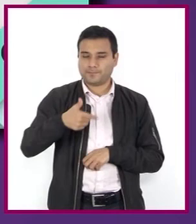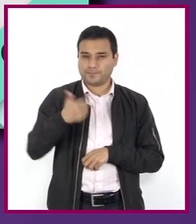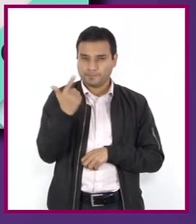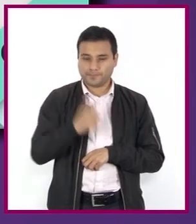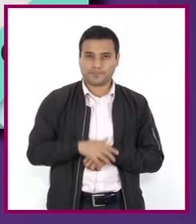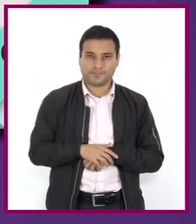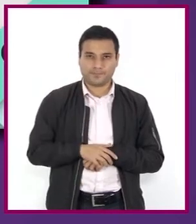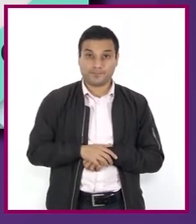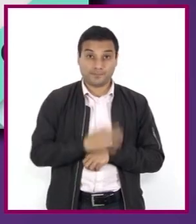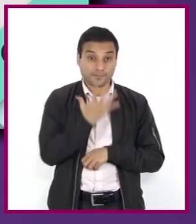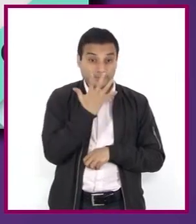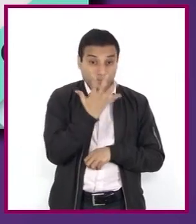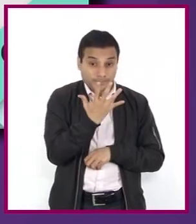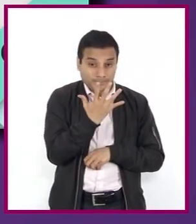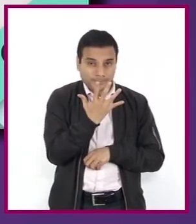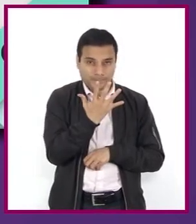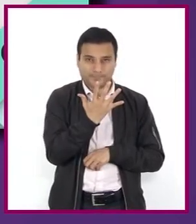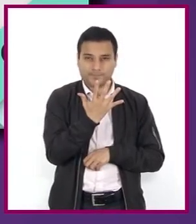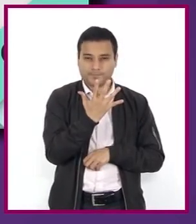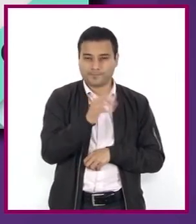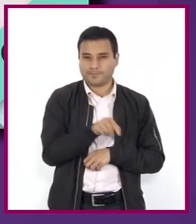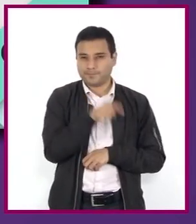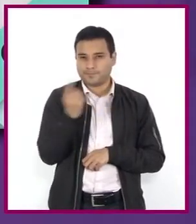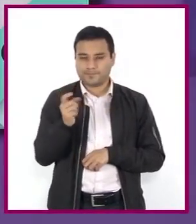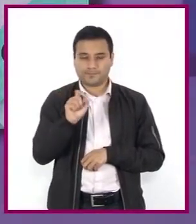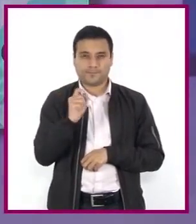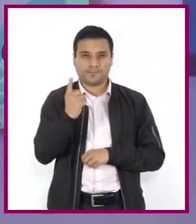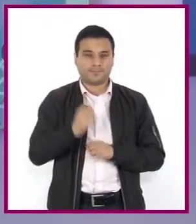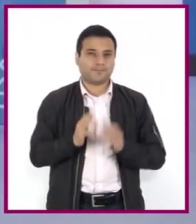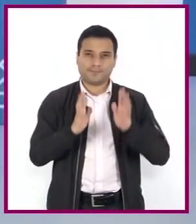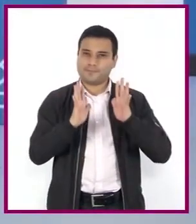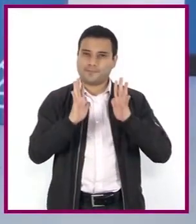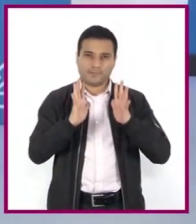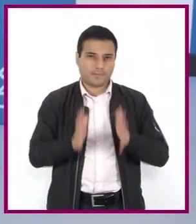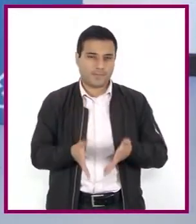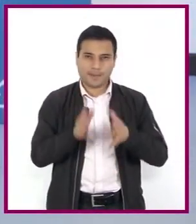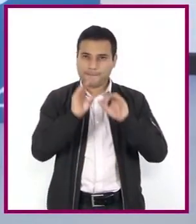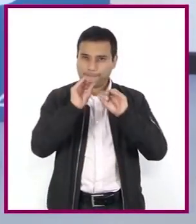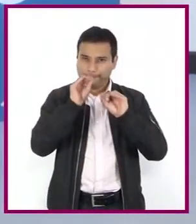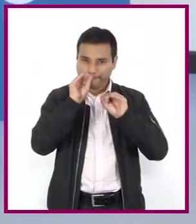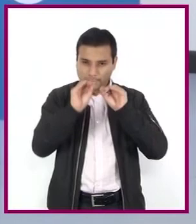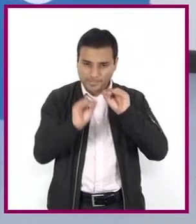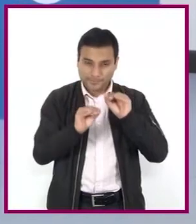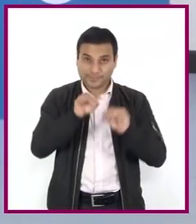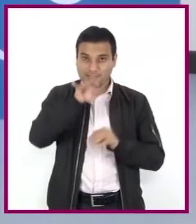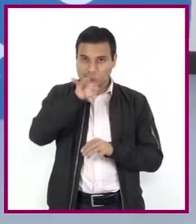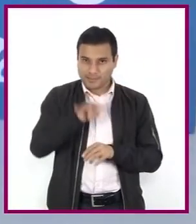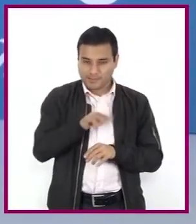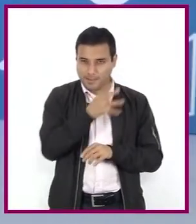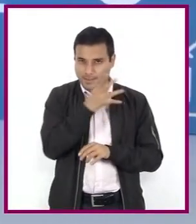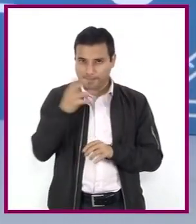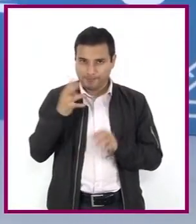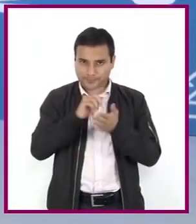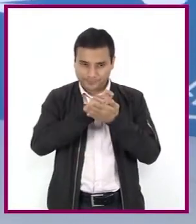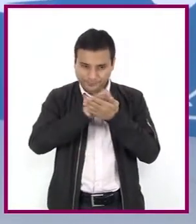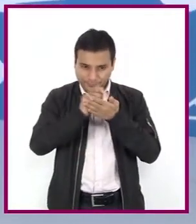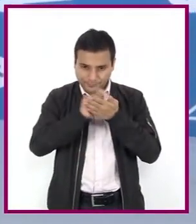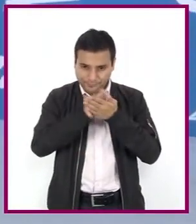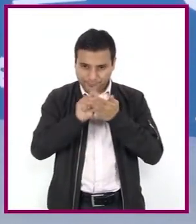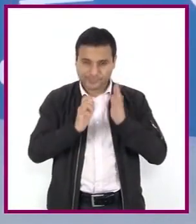5 obtenemos 21. Ya tenemos la tabulación de los datos que hemos propuesto para